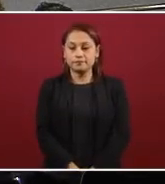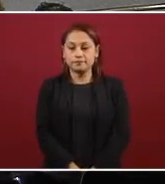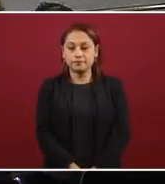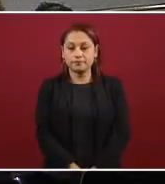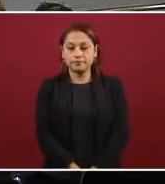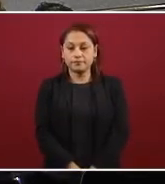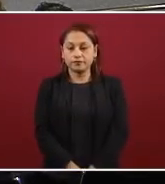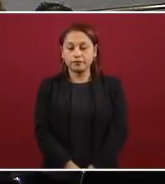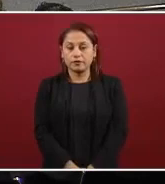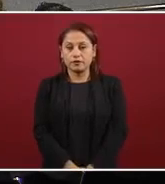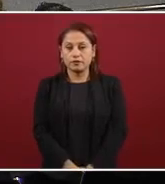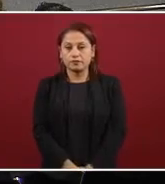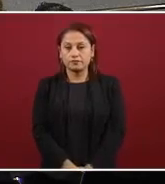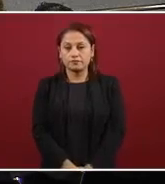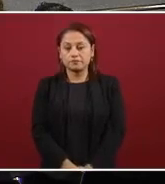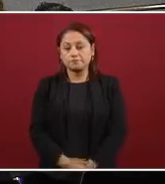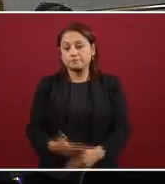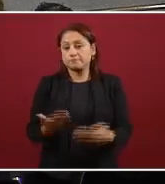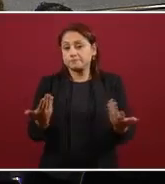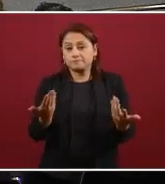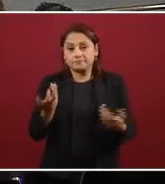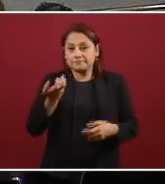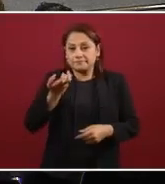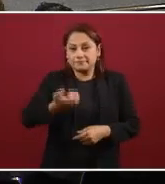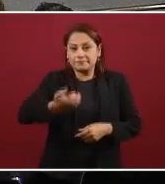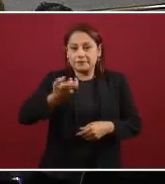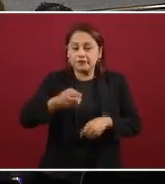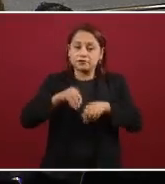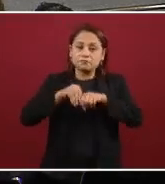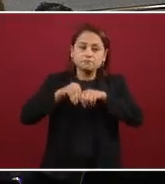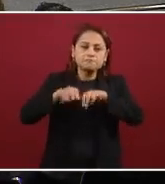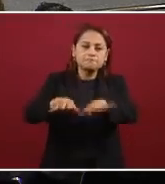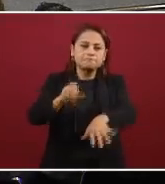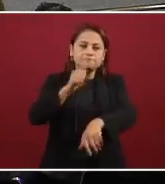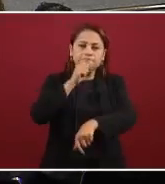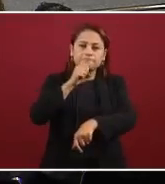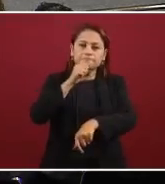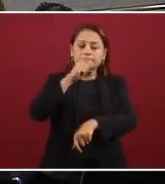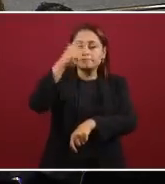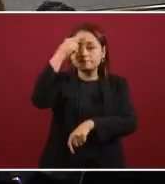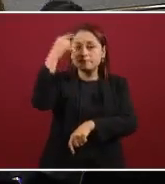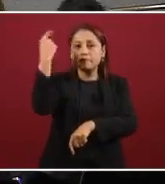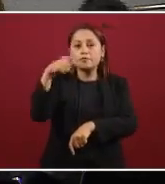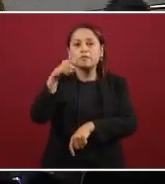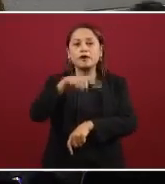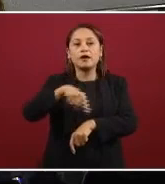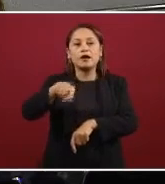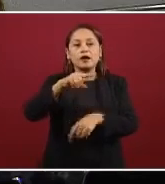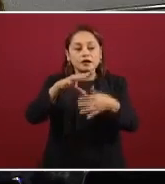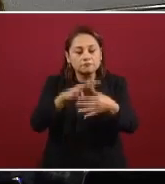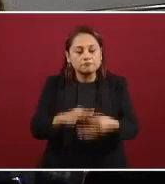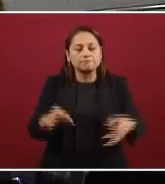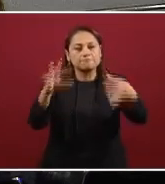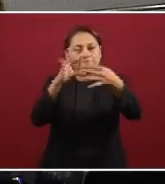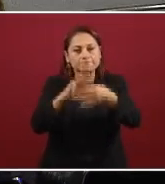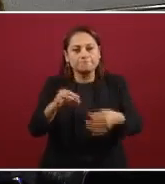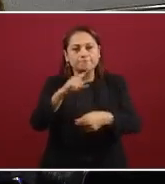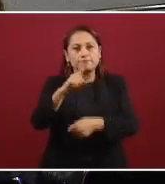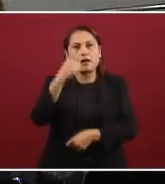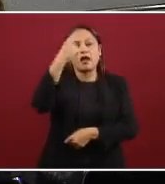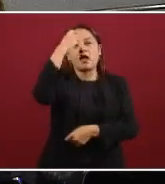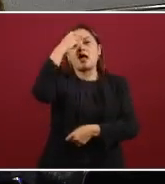Bueno, pues esto es la campaña de orientación, de concientización a los jóvenes, a los